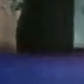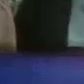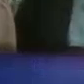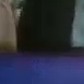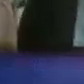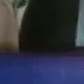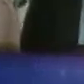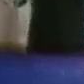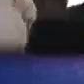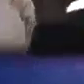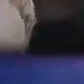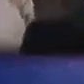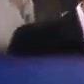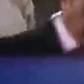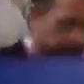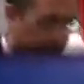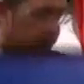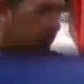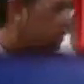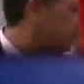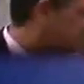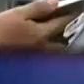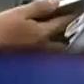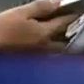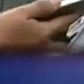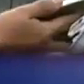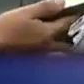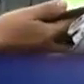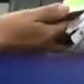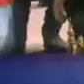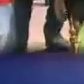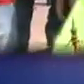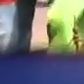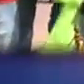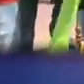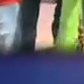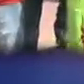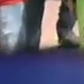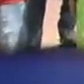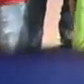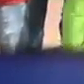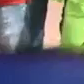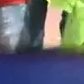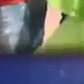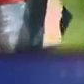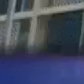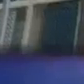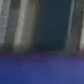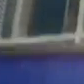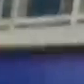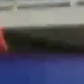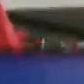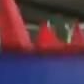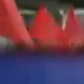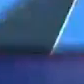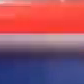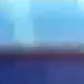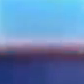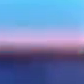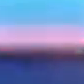Candidatos a la Asamblea Nacional solicitaron que se incluya al vicepresidente Jorge Glass en la investigación en torno a los casos Petroecuador y Odebrecht.